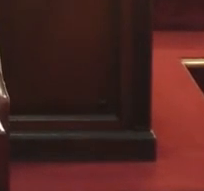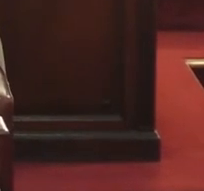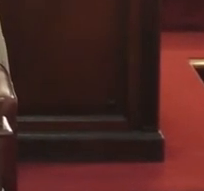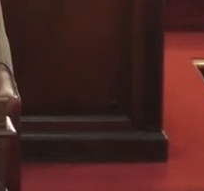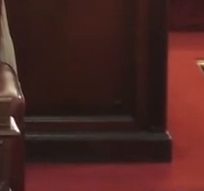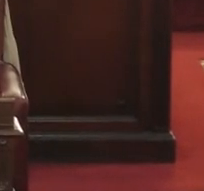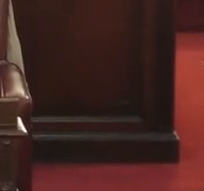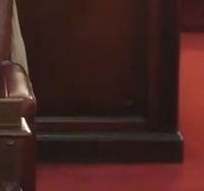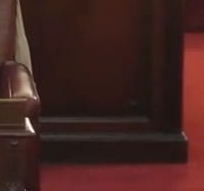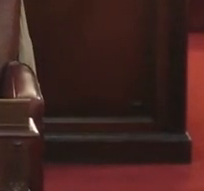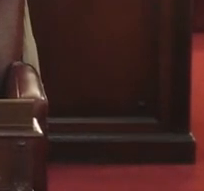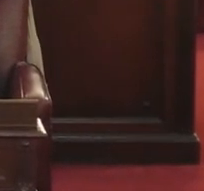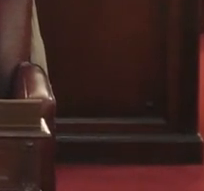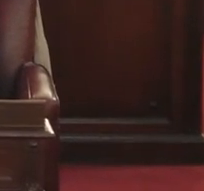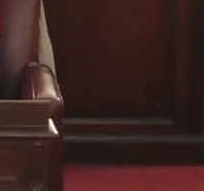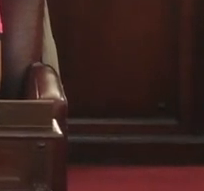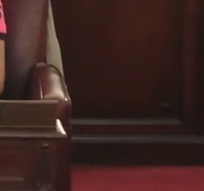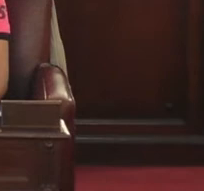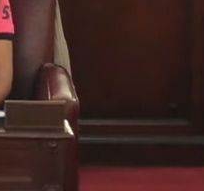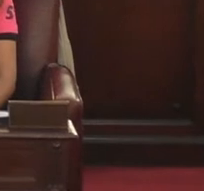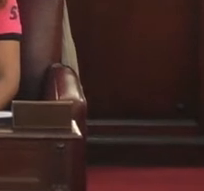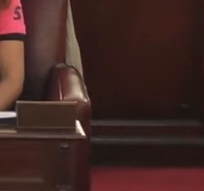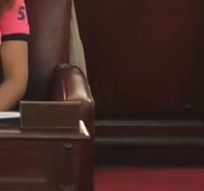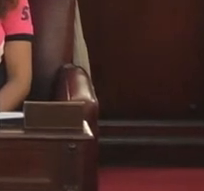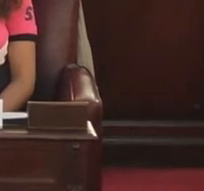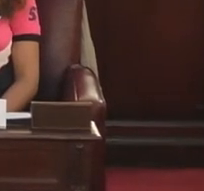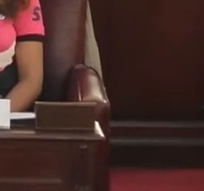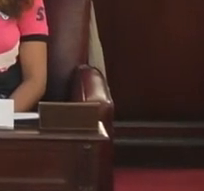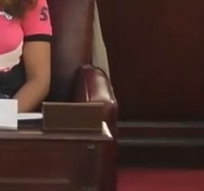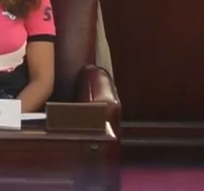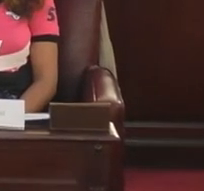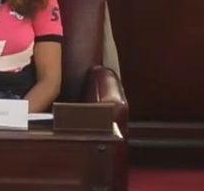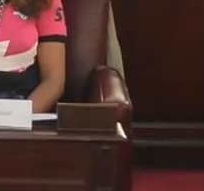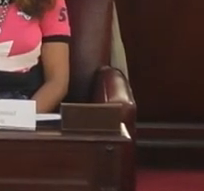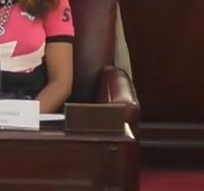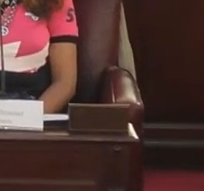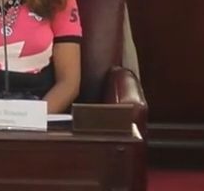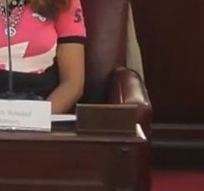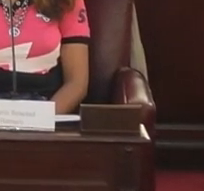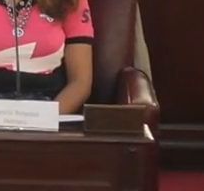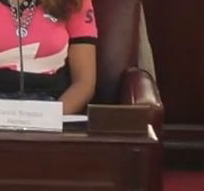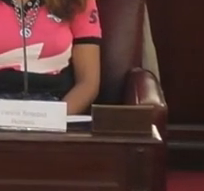Vargas, Maximiliano Vicentín y Brian Villán.